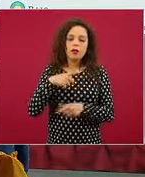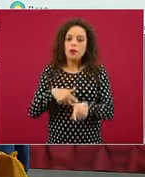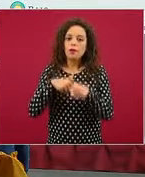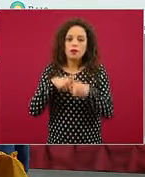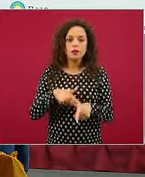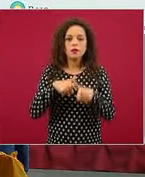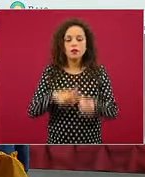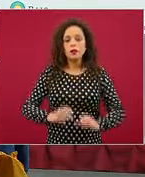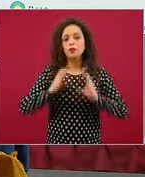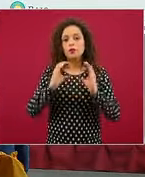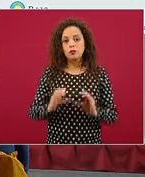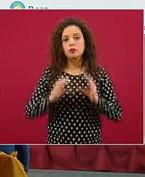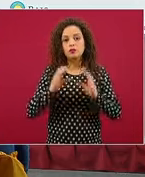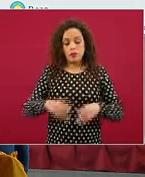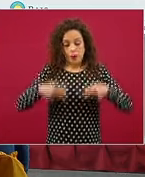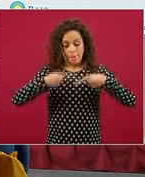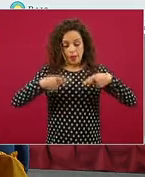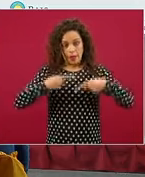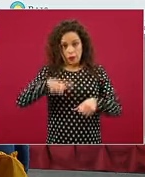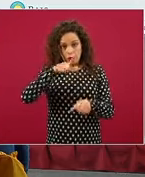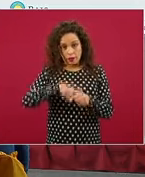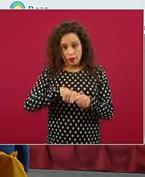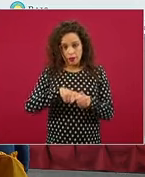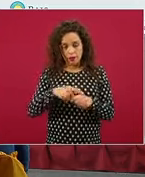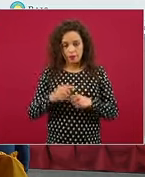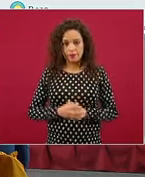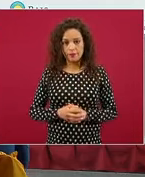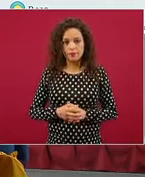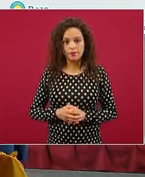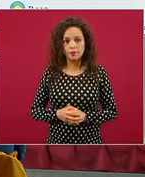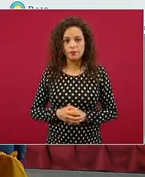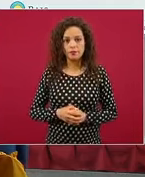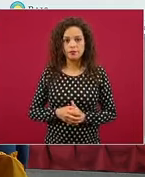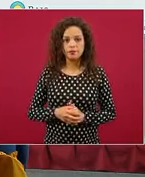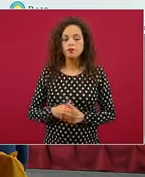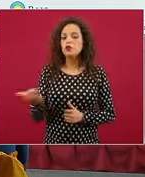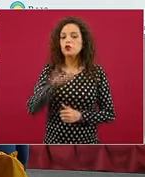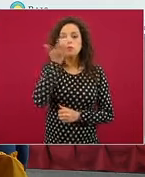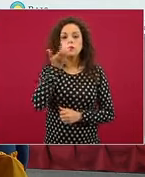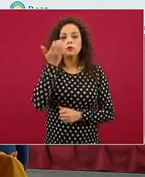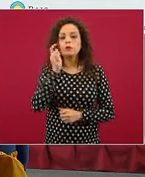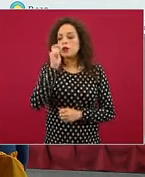las medidas personales. Estamos hablando de aquellos nuevos hábitos